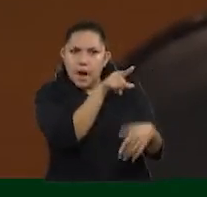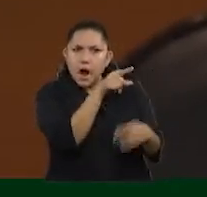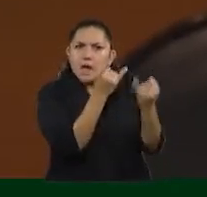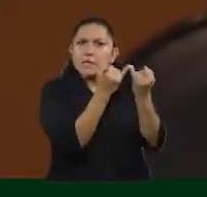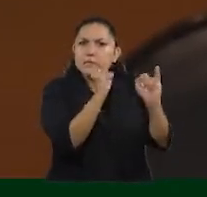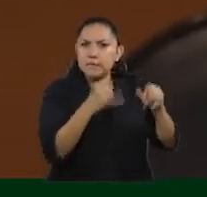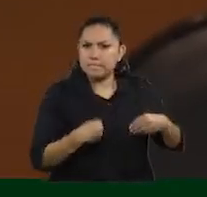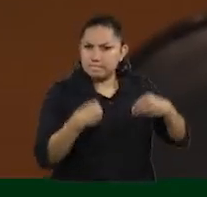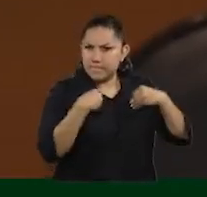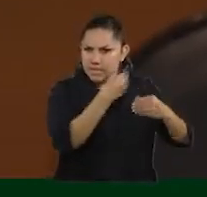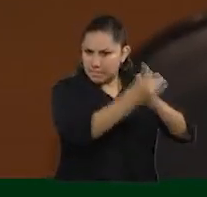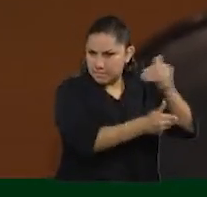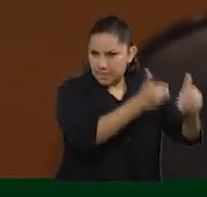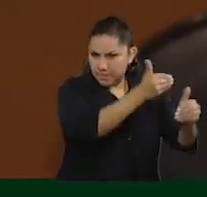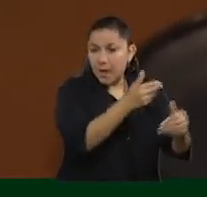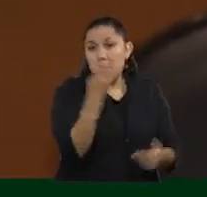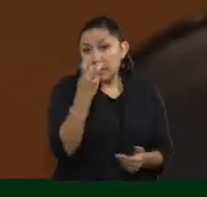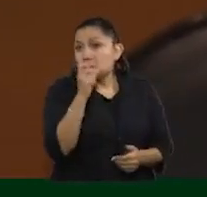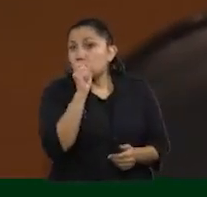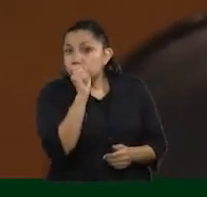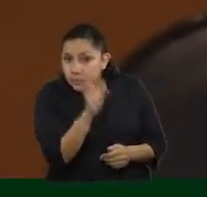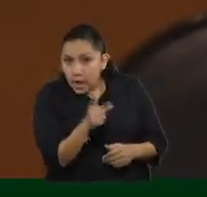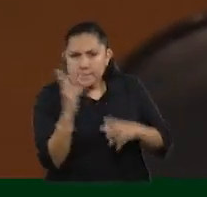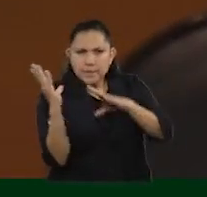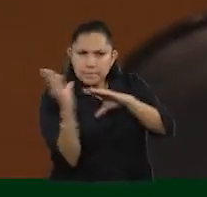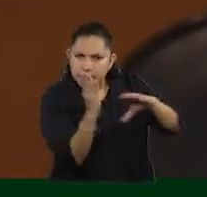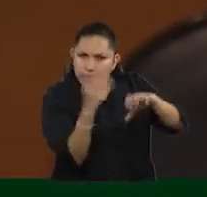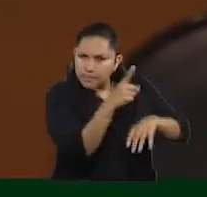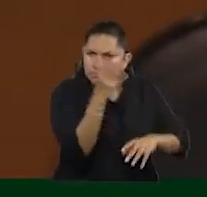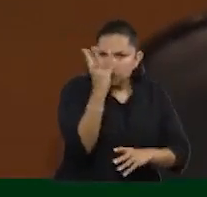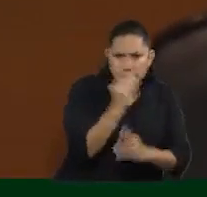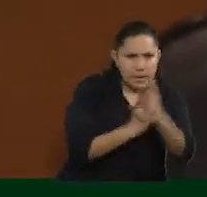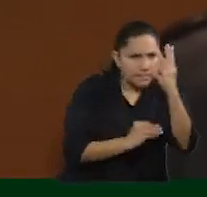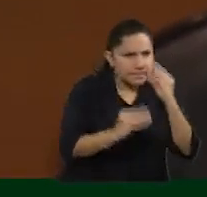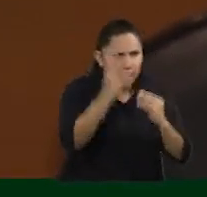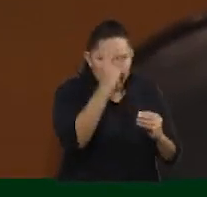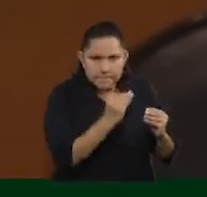debemos promover la educación continua, permitiendo que siga siendo parte activa de nuestra sociedad.